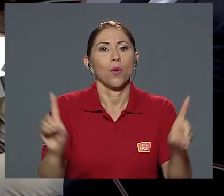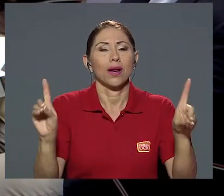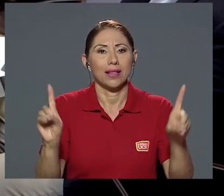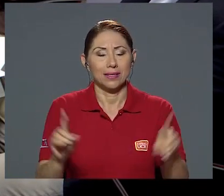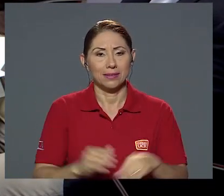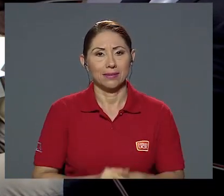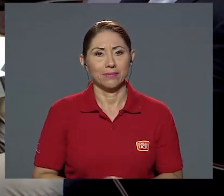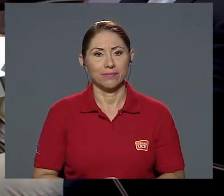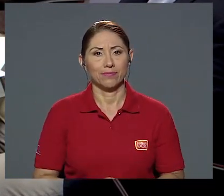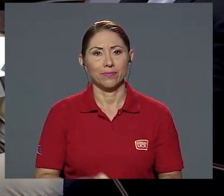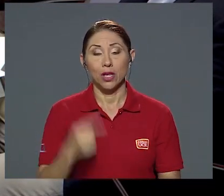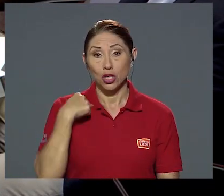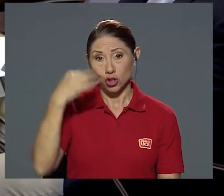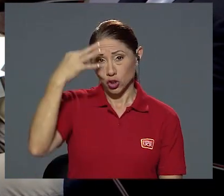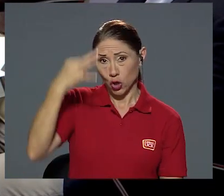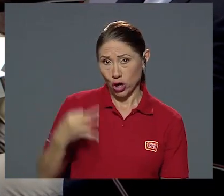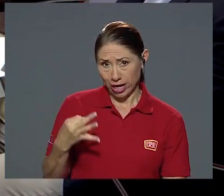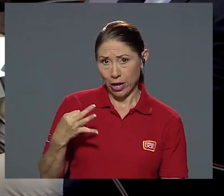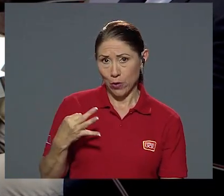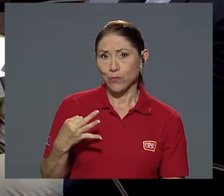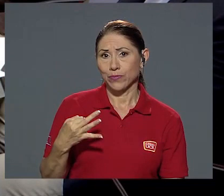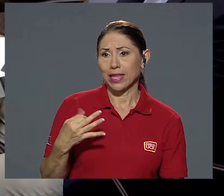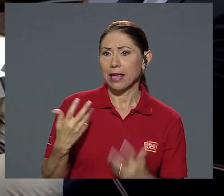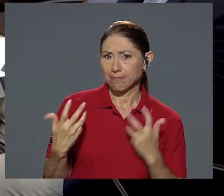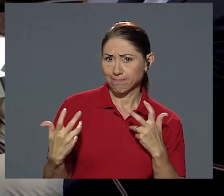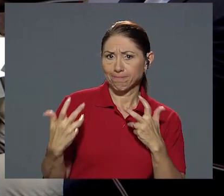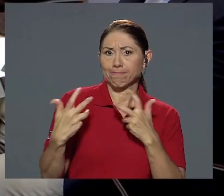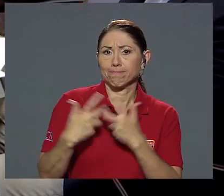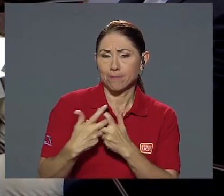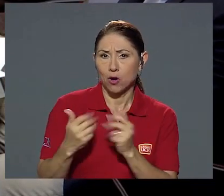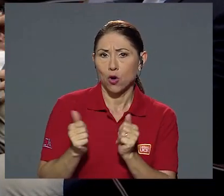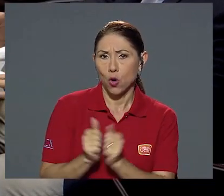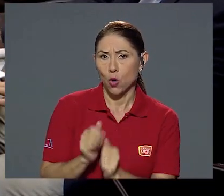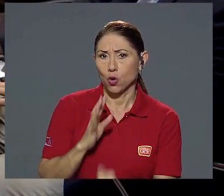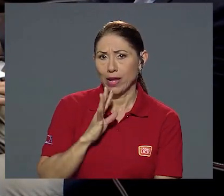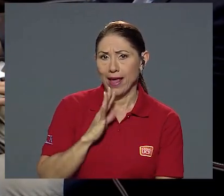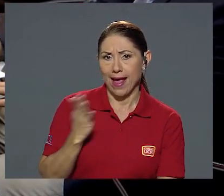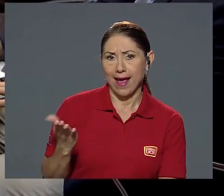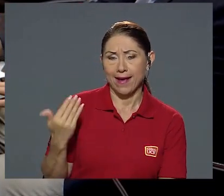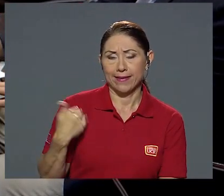creo que, coherente con lo que plantea Carlos,